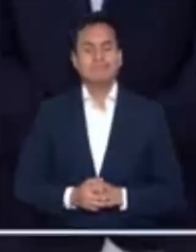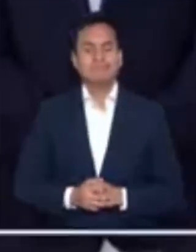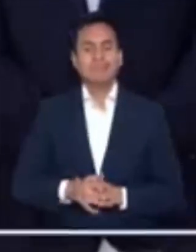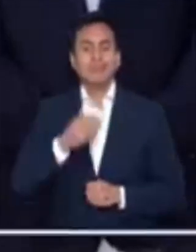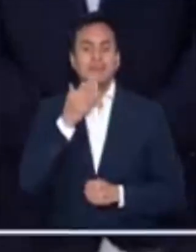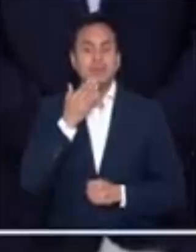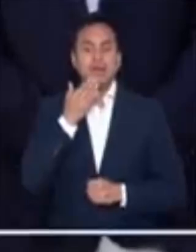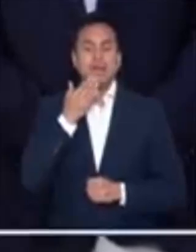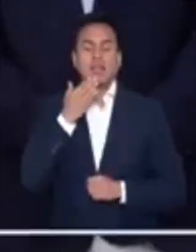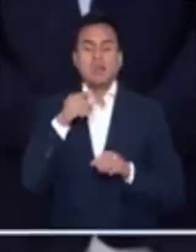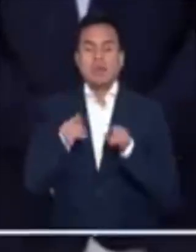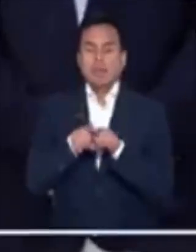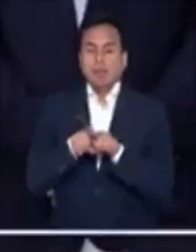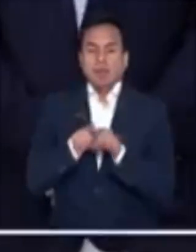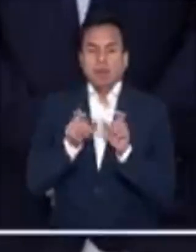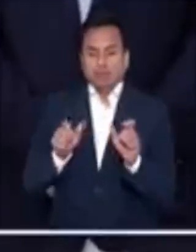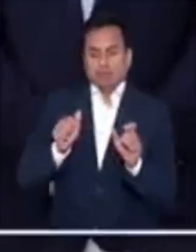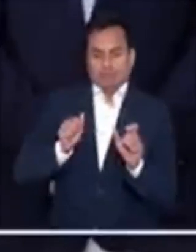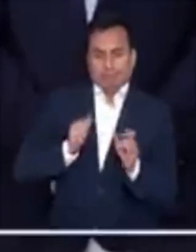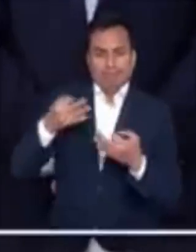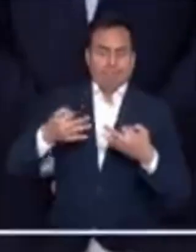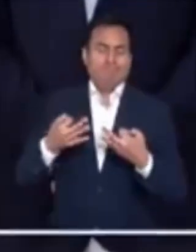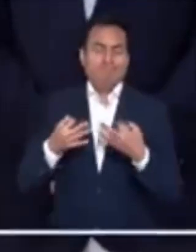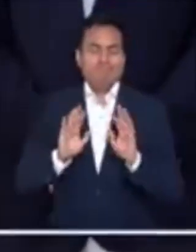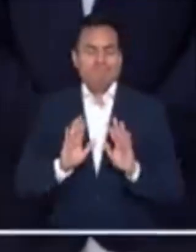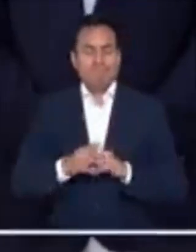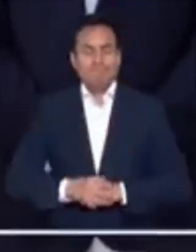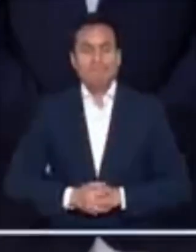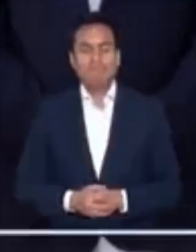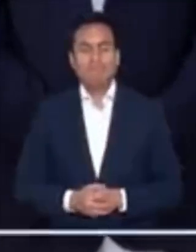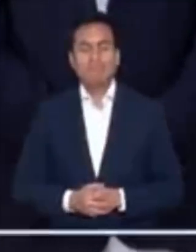y ir controlando su cumplimiento naturalmente.